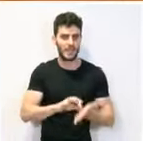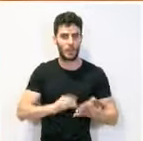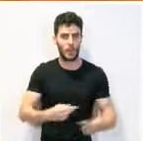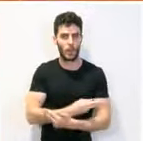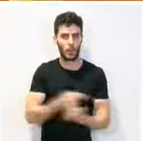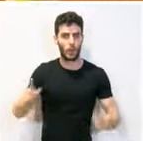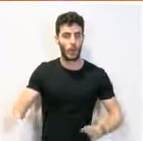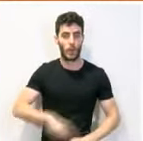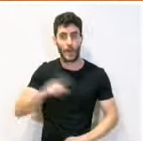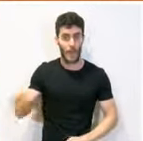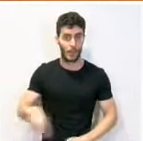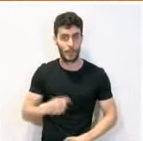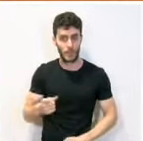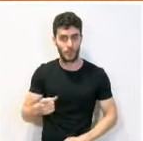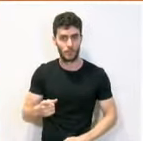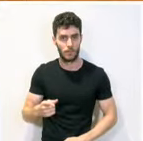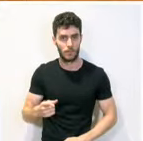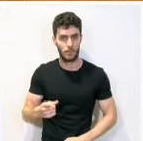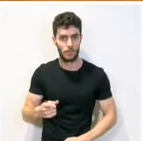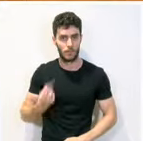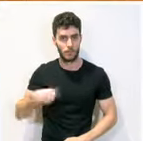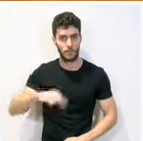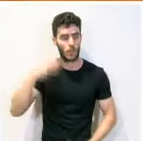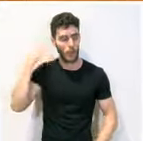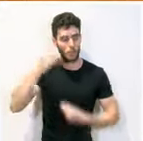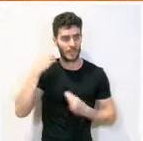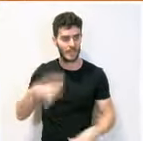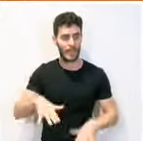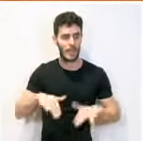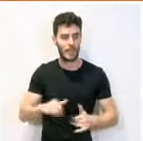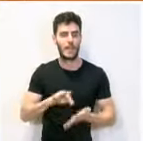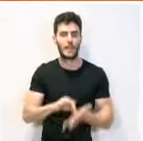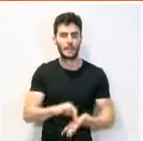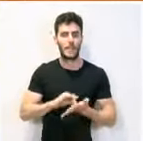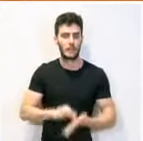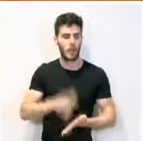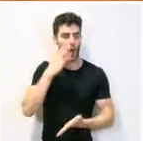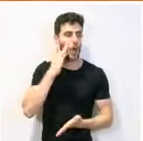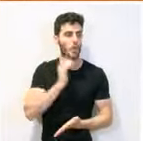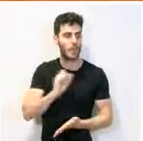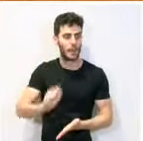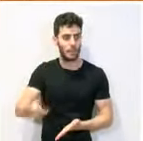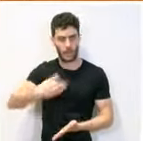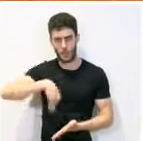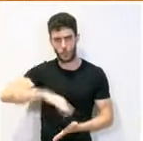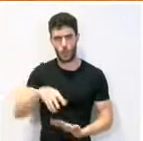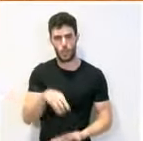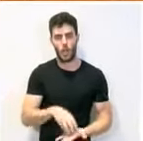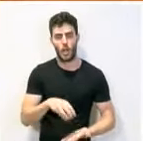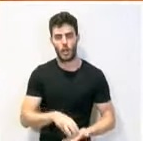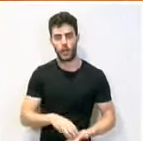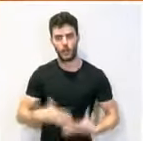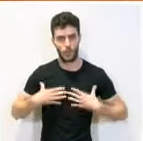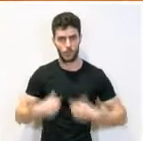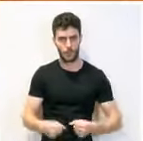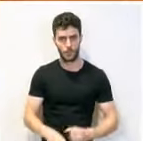de lavandería. No se plantean ni tan siquiera el servicio de limpieza de nuestros centros de